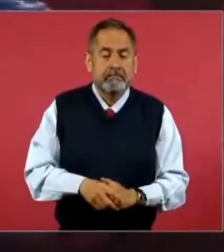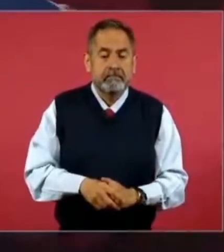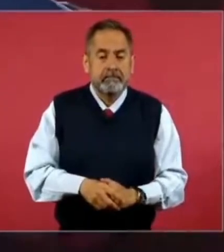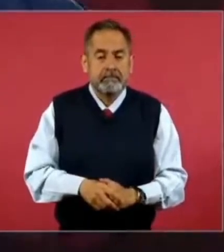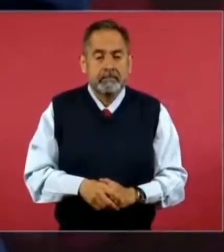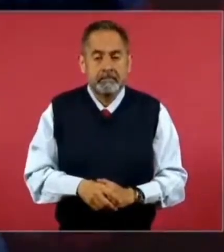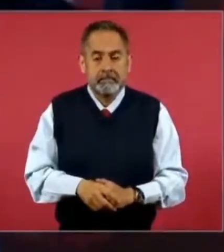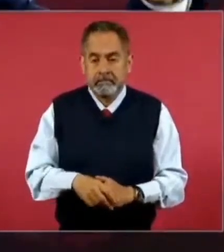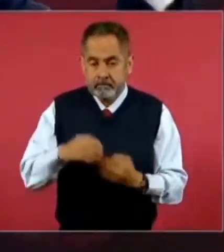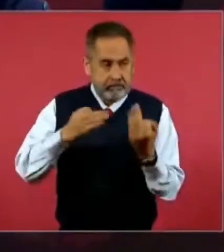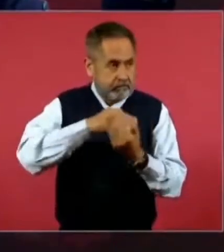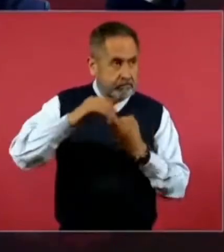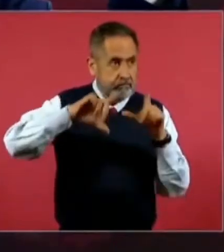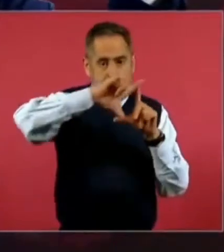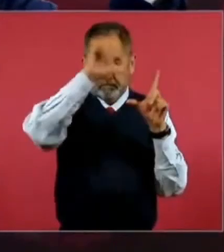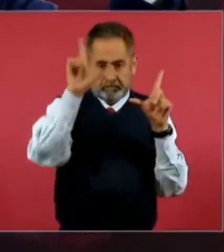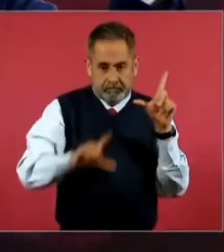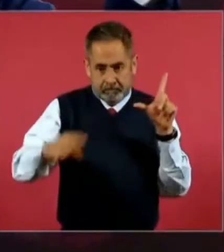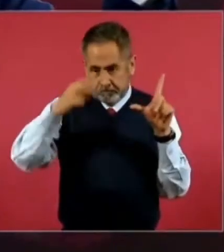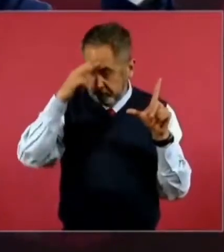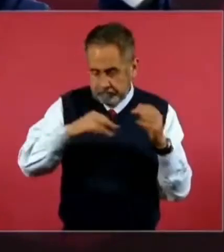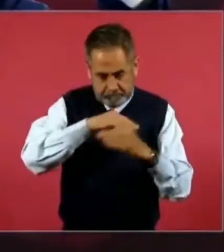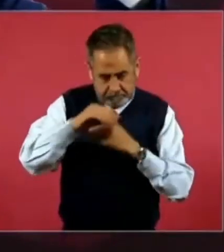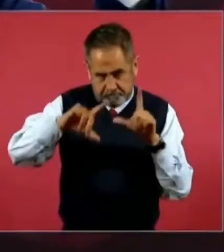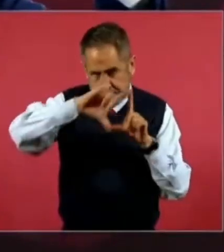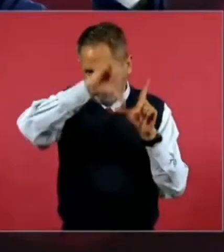desde luego, todo México,